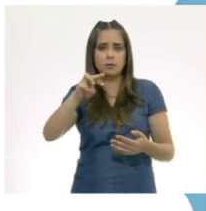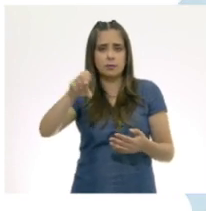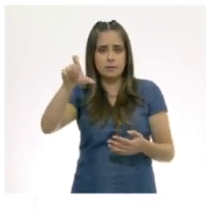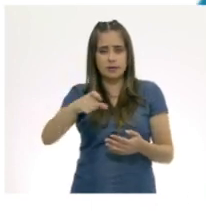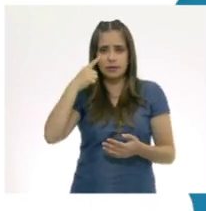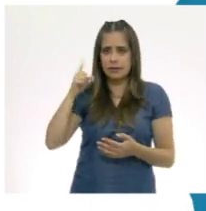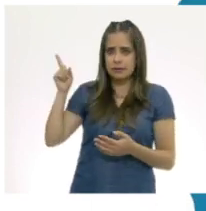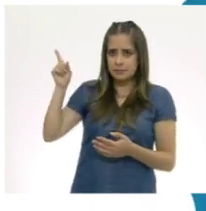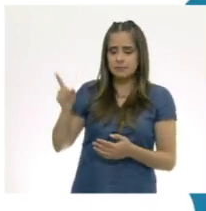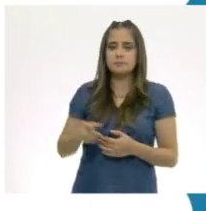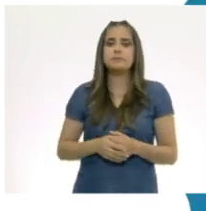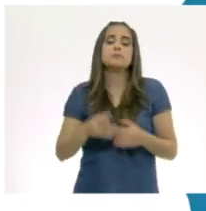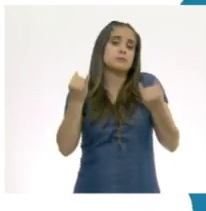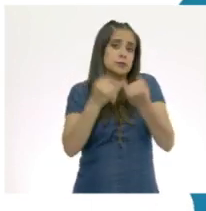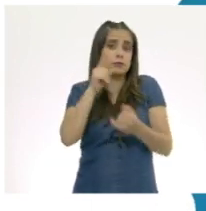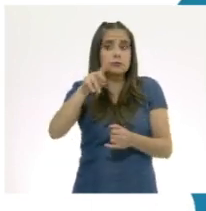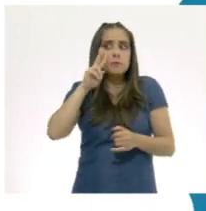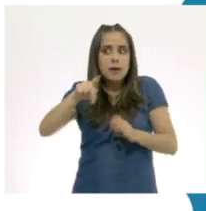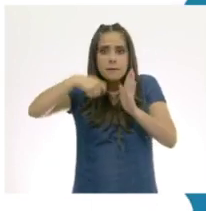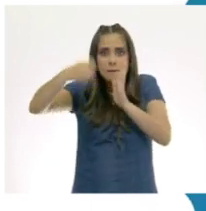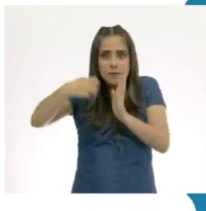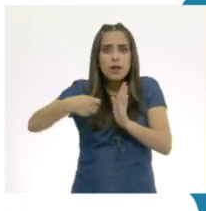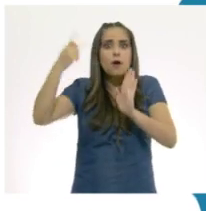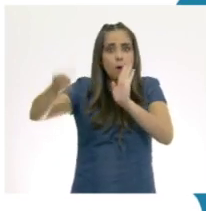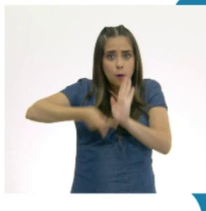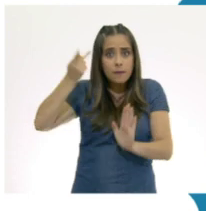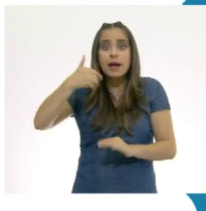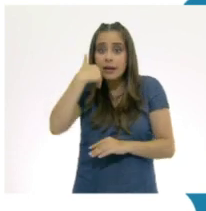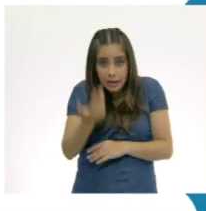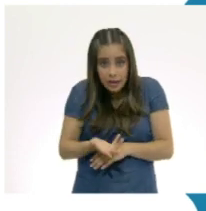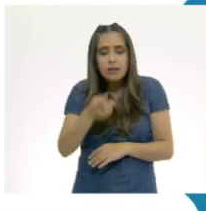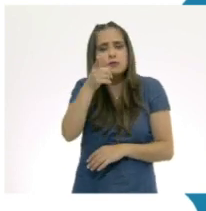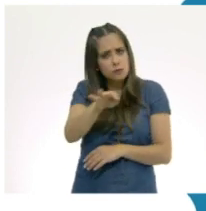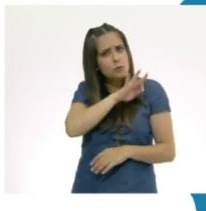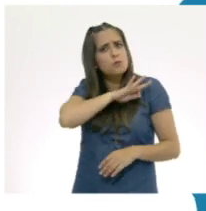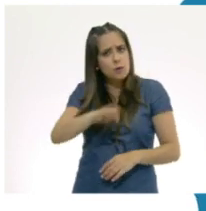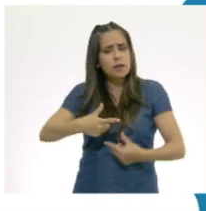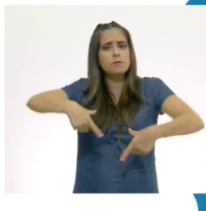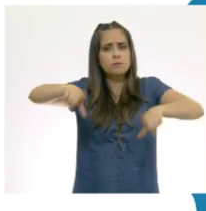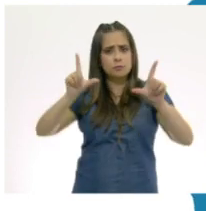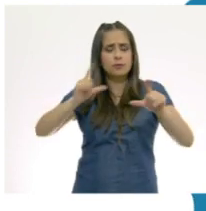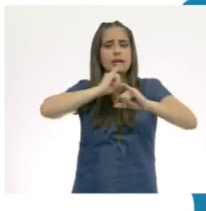conalitec.cep.gov.mx. Si quieres volver a ver los programas de Aprende en Casa, puedes